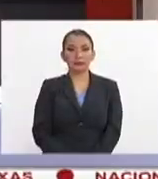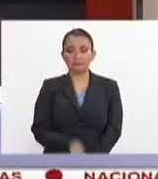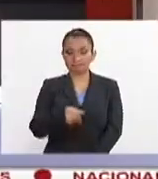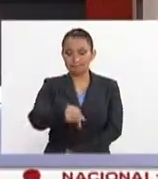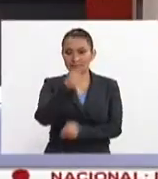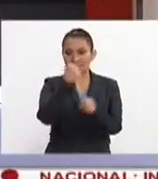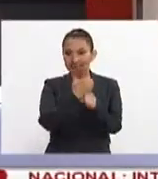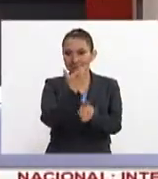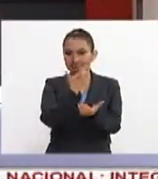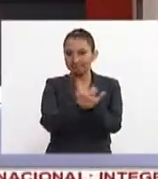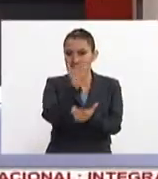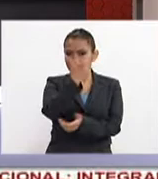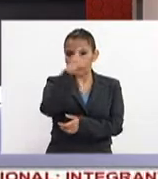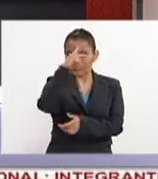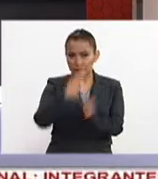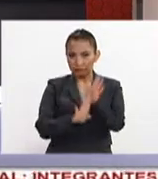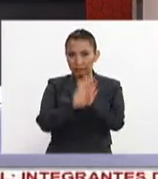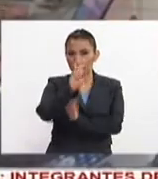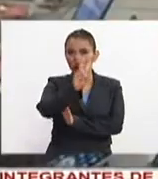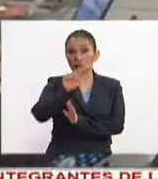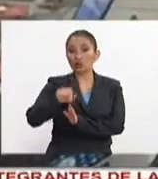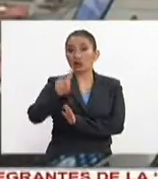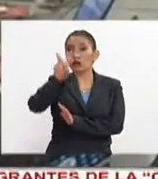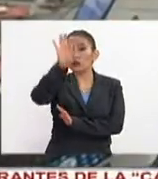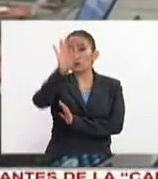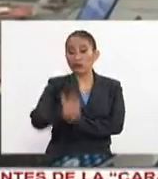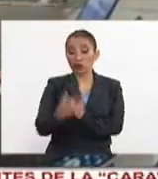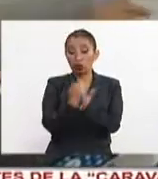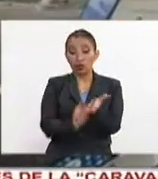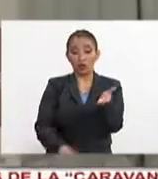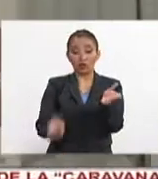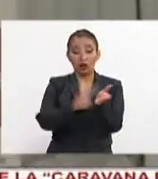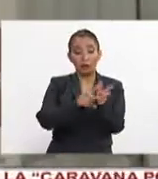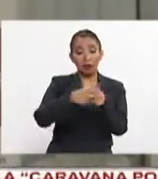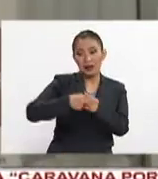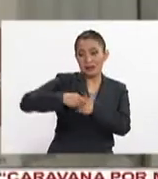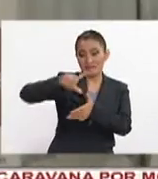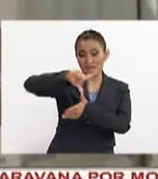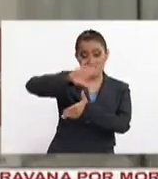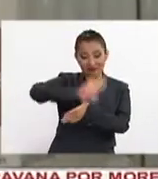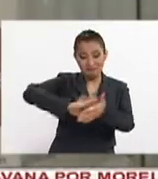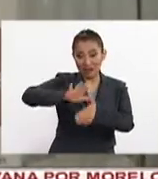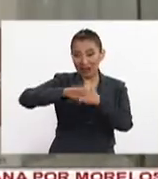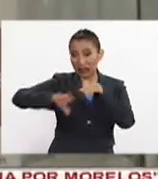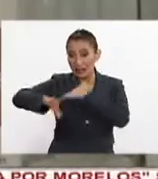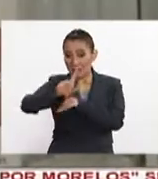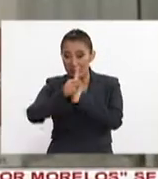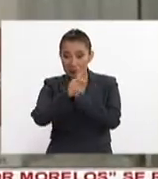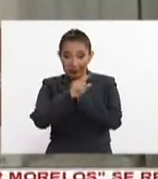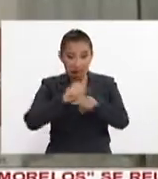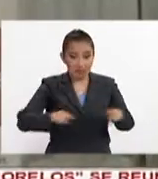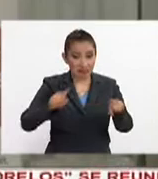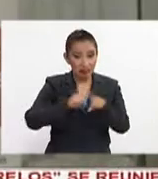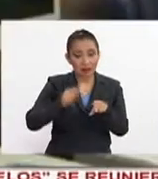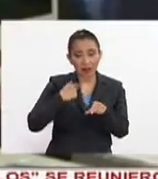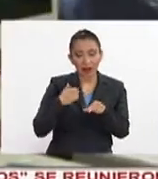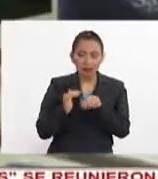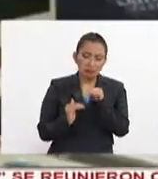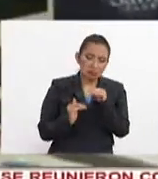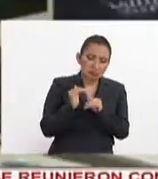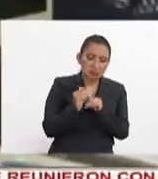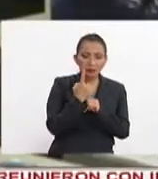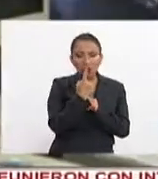Este año la economía mexicana va a crecer 2.2%, el doble del promedio de los países de América Latina y el Caribe, los cuales subirán